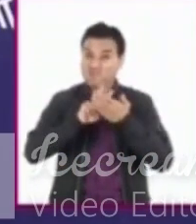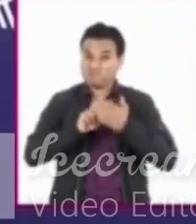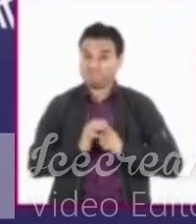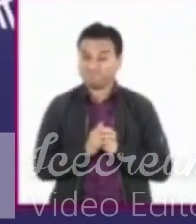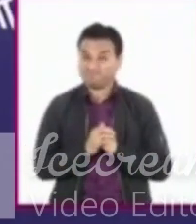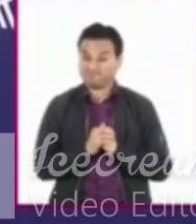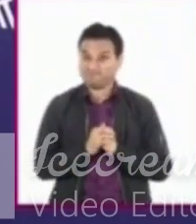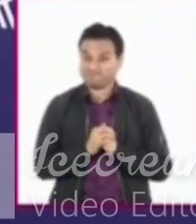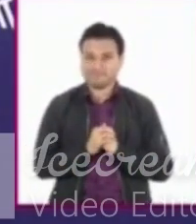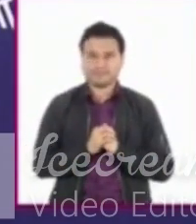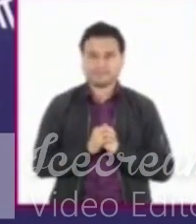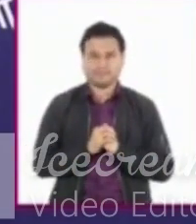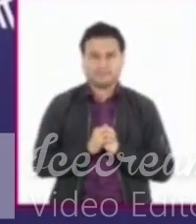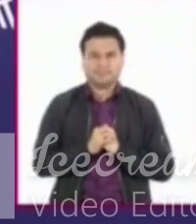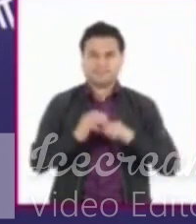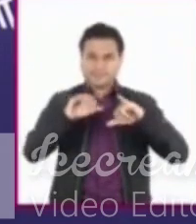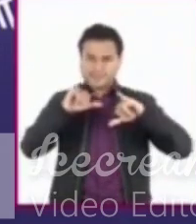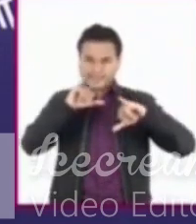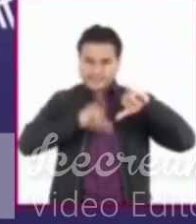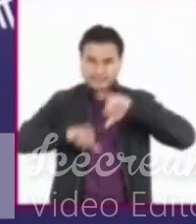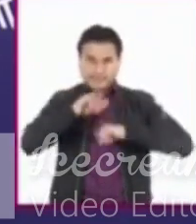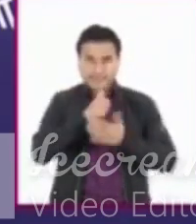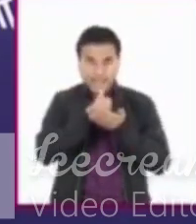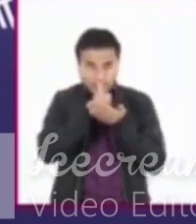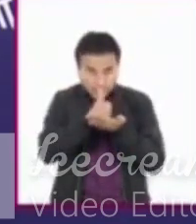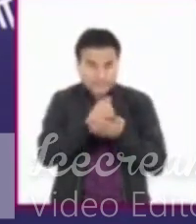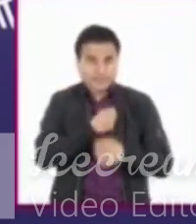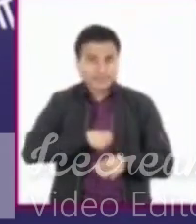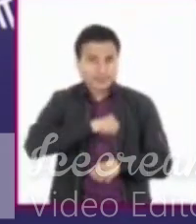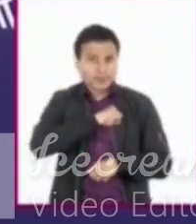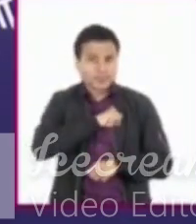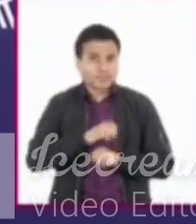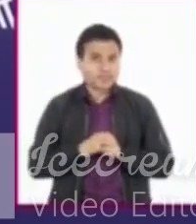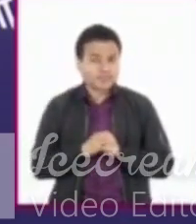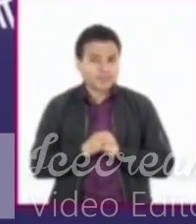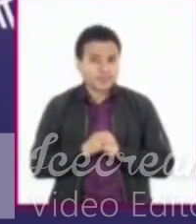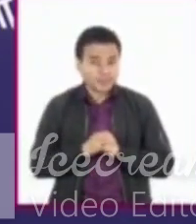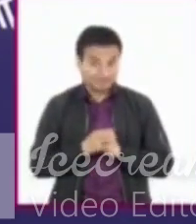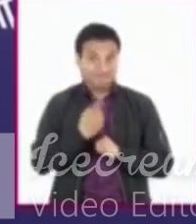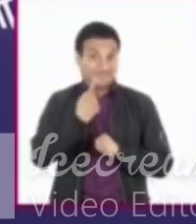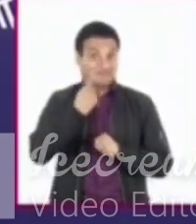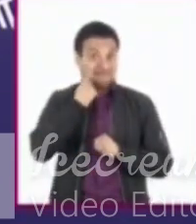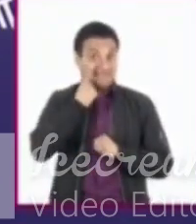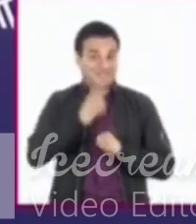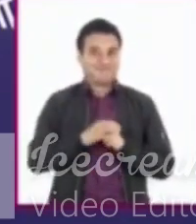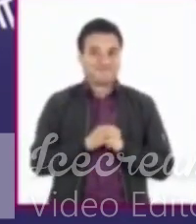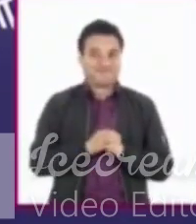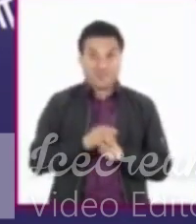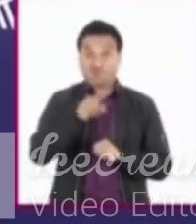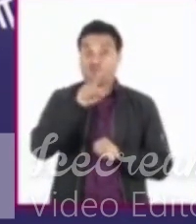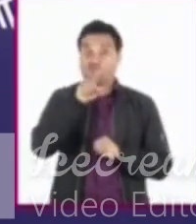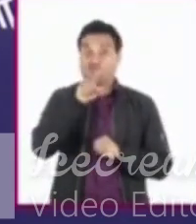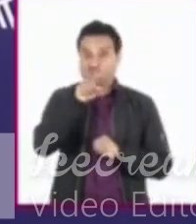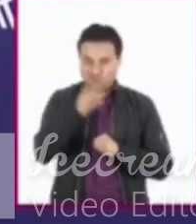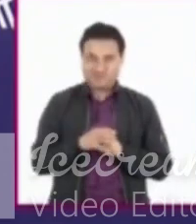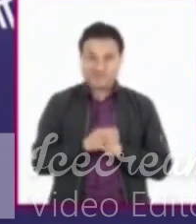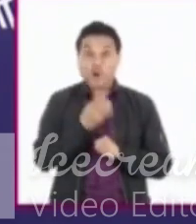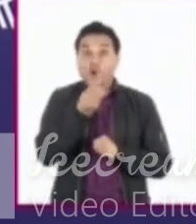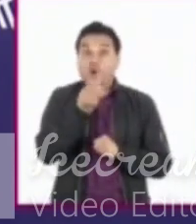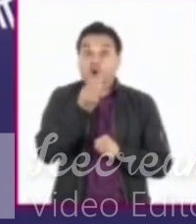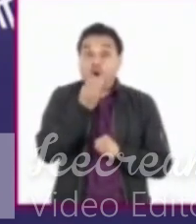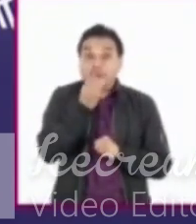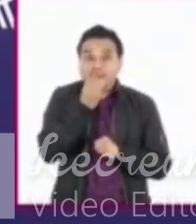¿Qué tan importante es la química en la salud? Cuando ingerimos y procesamos cada uno de nuestros